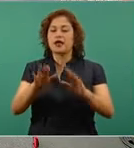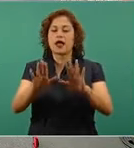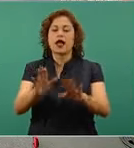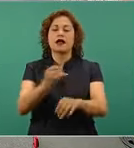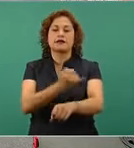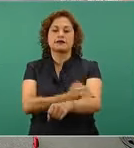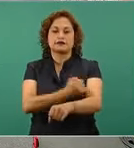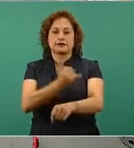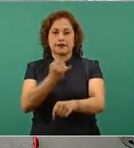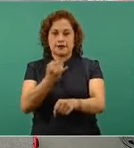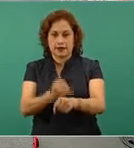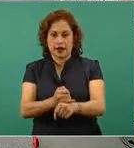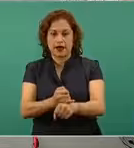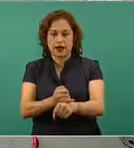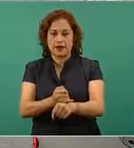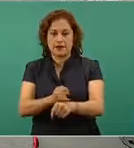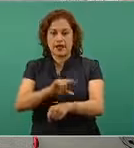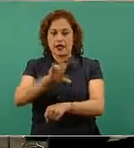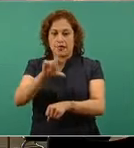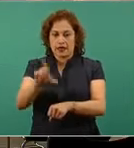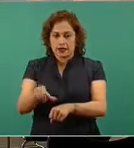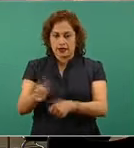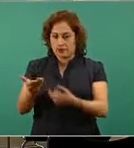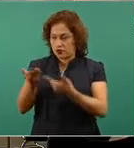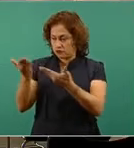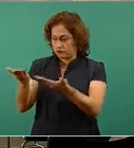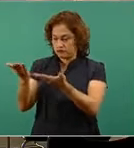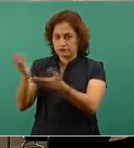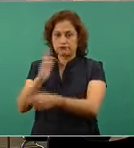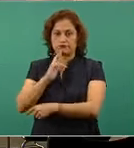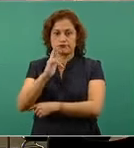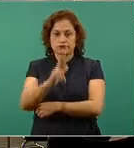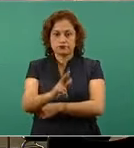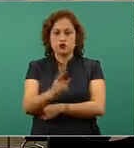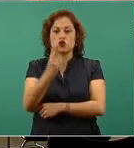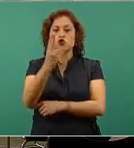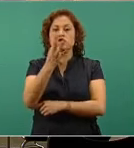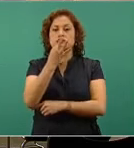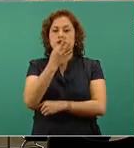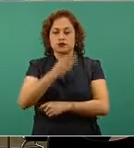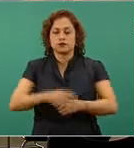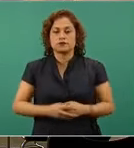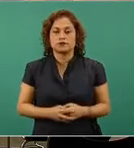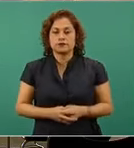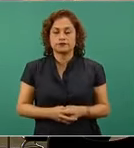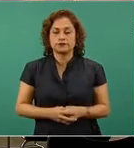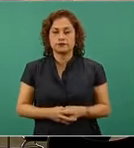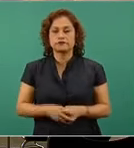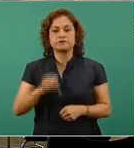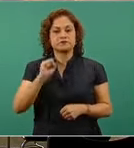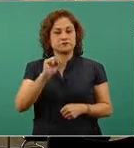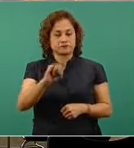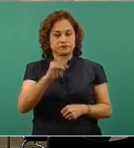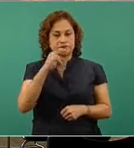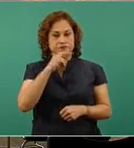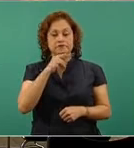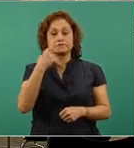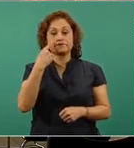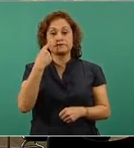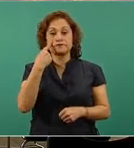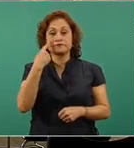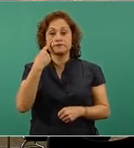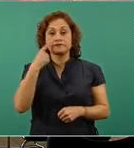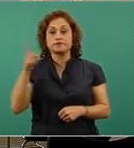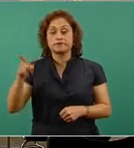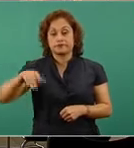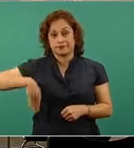Iztapalapa, y esto le digo al doctor López Ridaura si lo contesta, y nos quedan 2 minutos. Entonces ahí sí, rápidamente, como lo comentó